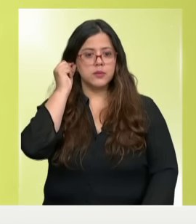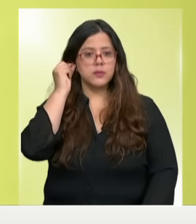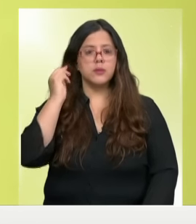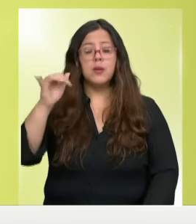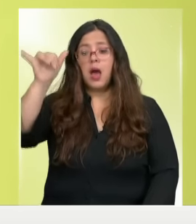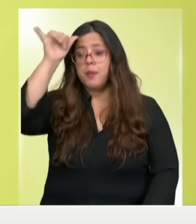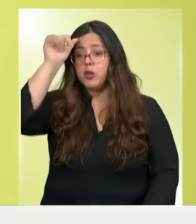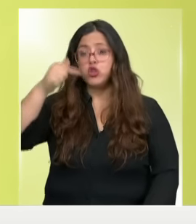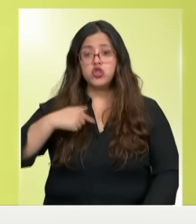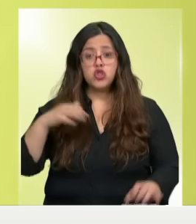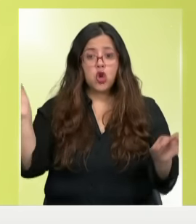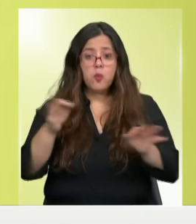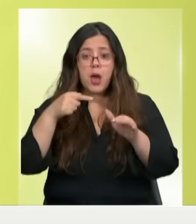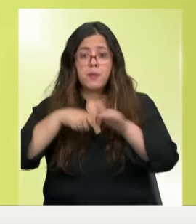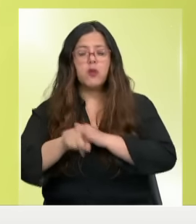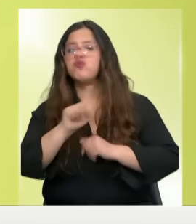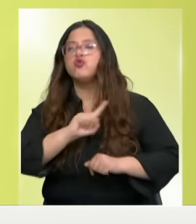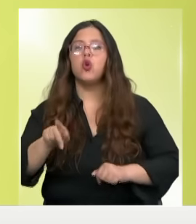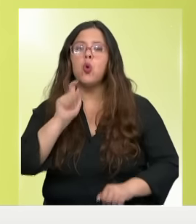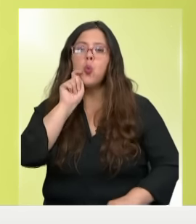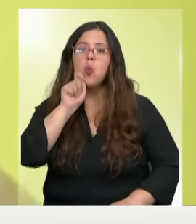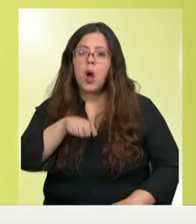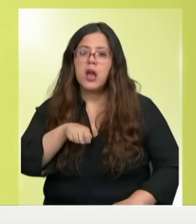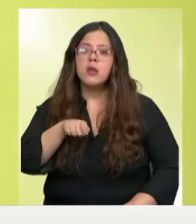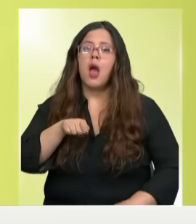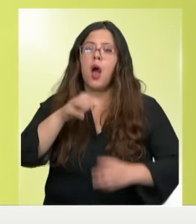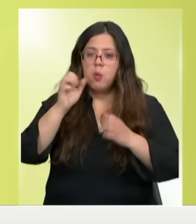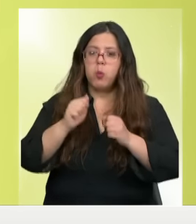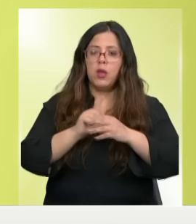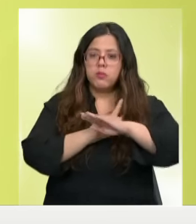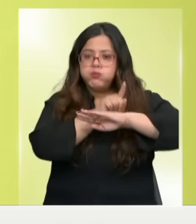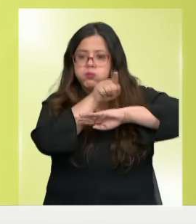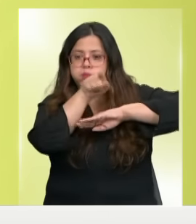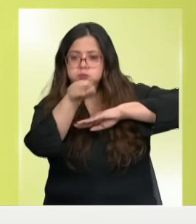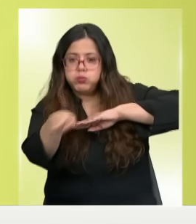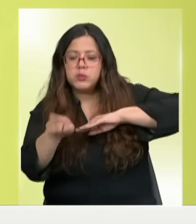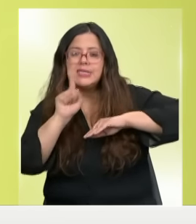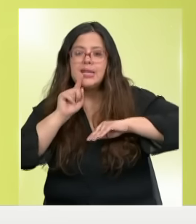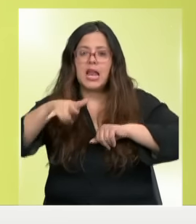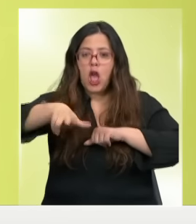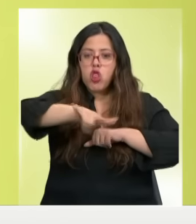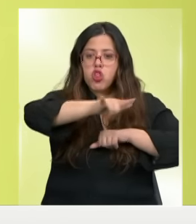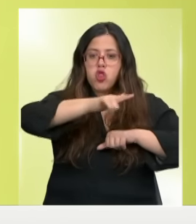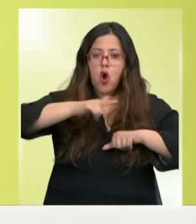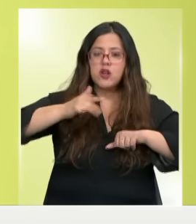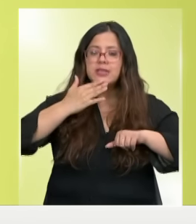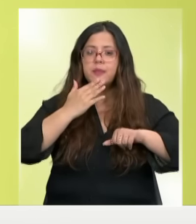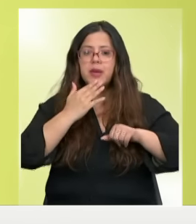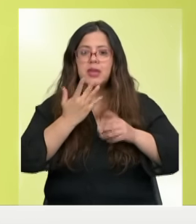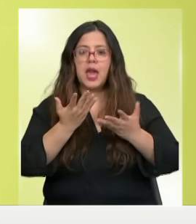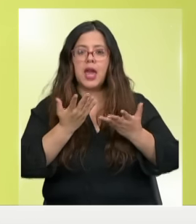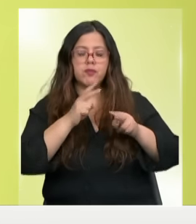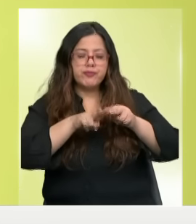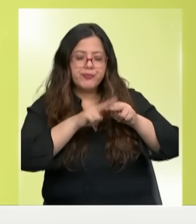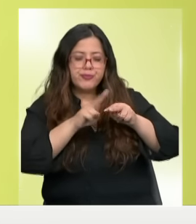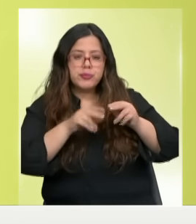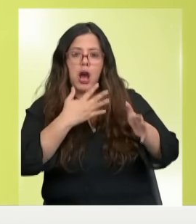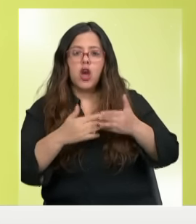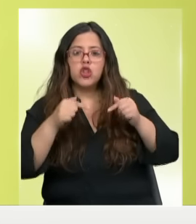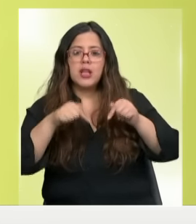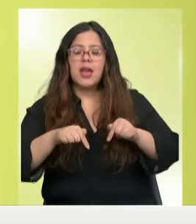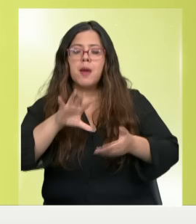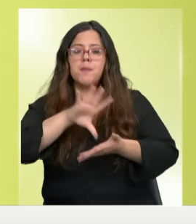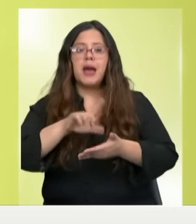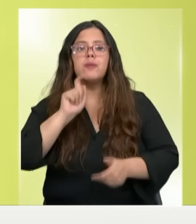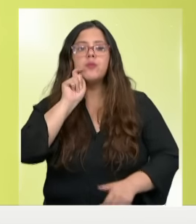entrar en detalles. Ucrania tiene capacidades de largo alcance. Tiene drones de largo alcance fabricados en Ucrania. Ahora no